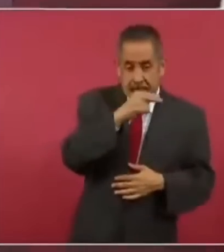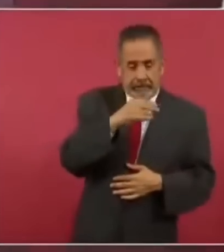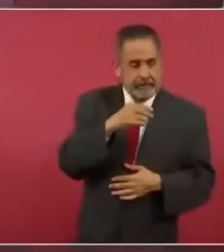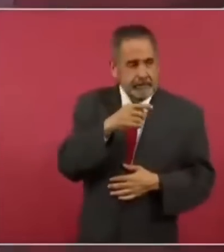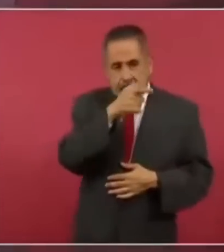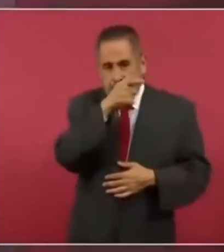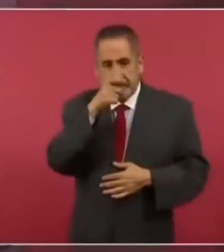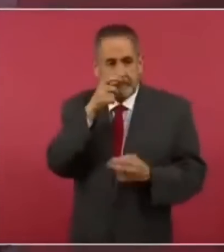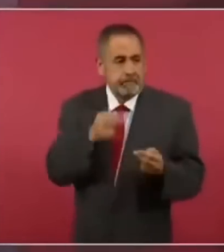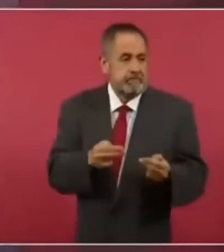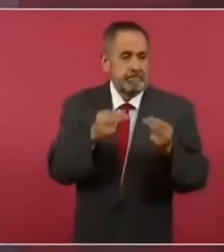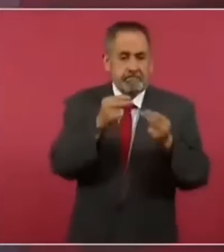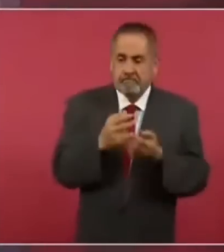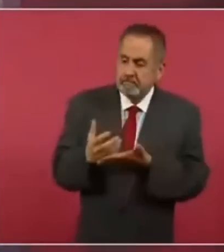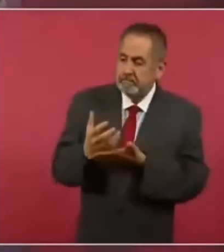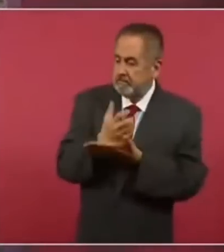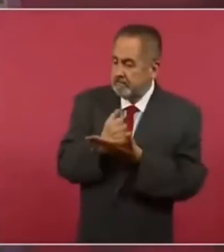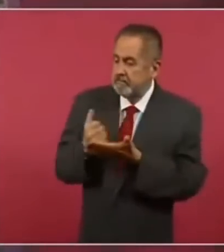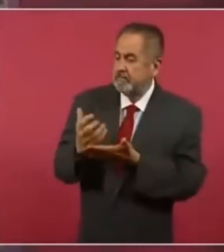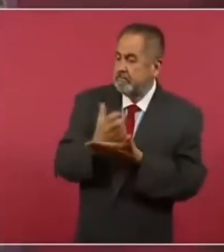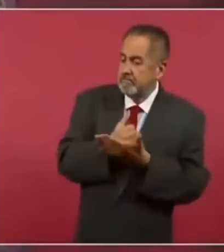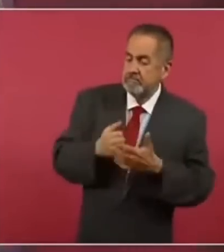negocio, en el lucro.